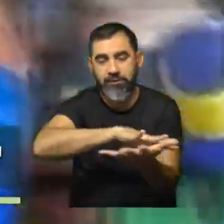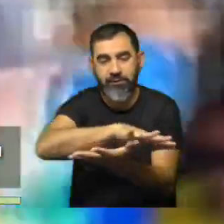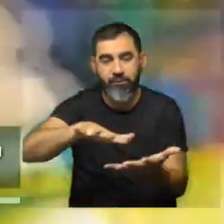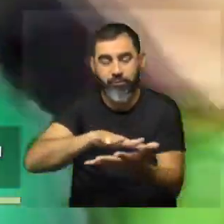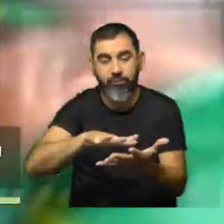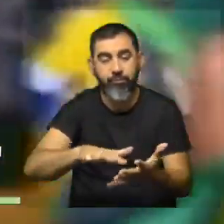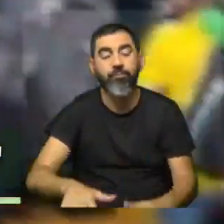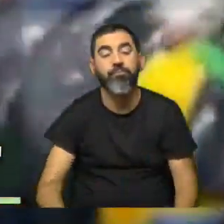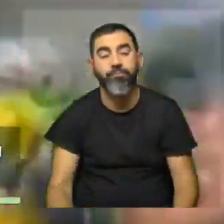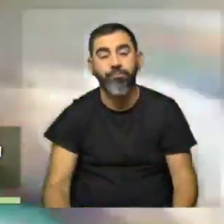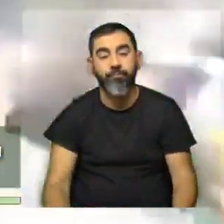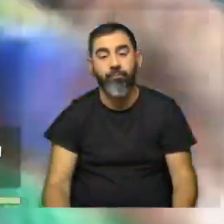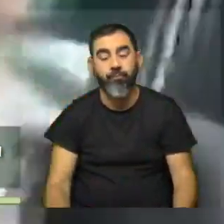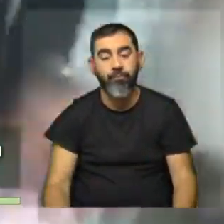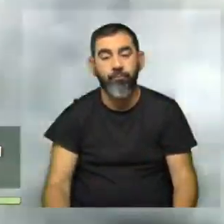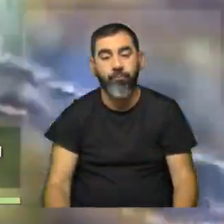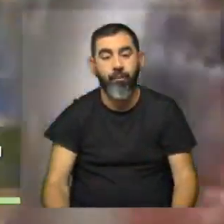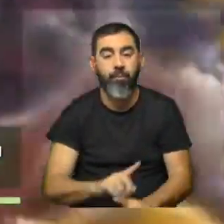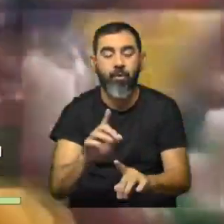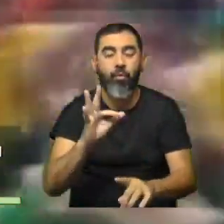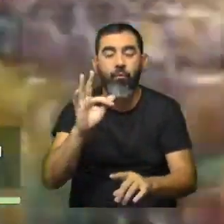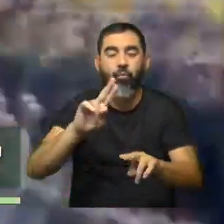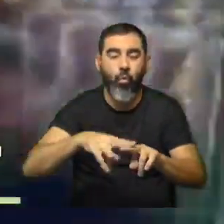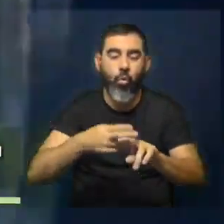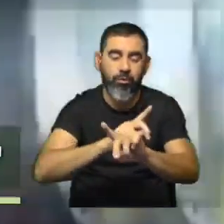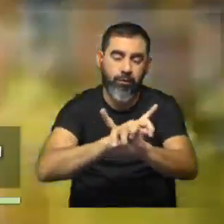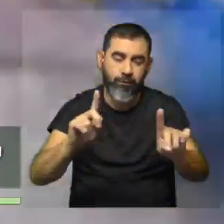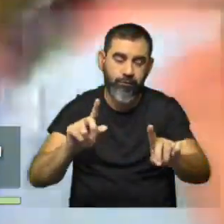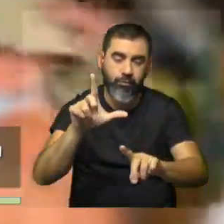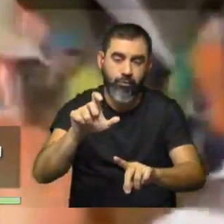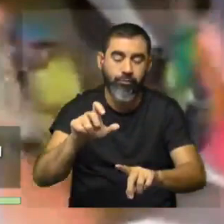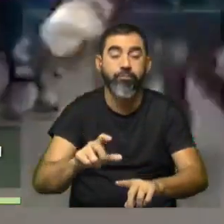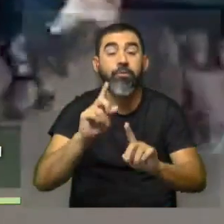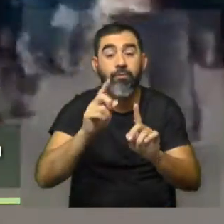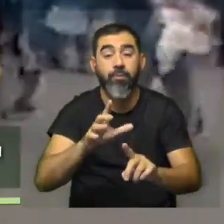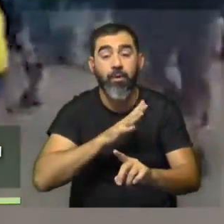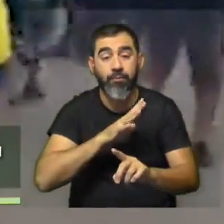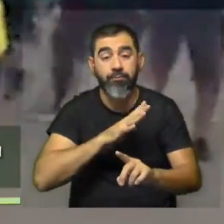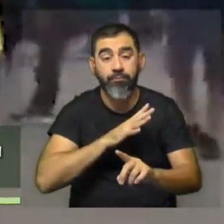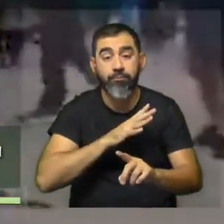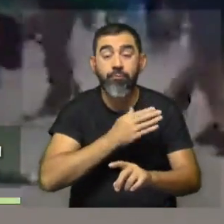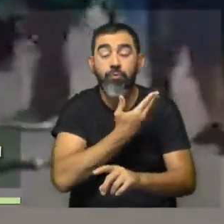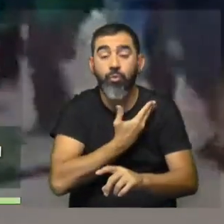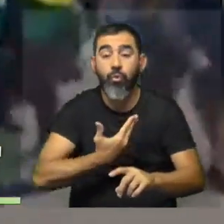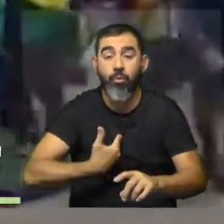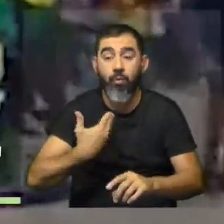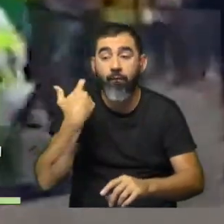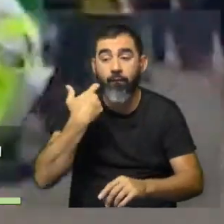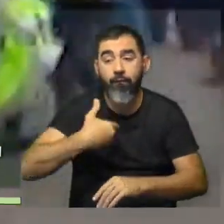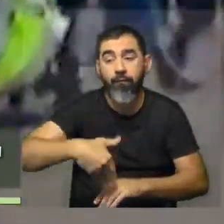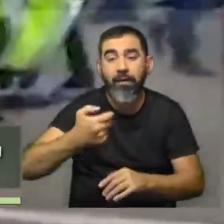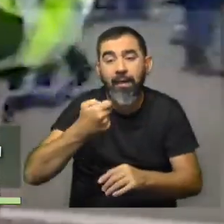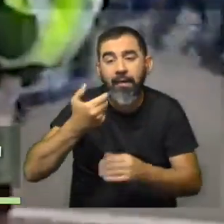precaución, para que evidentemente no se repitan, máxime cuando tiene por delante un periodo importante de